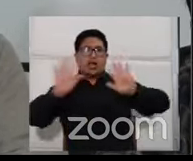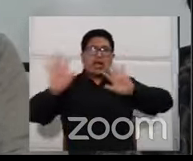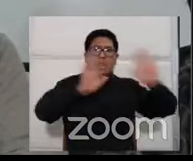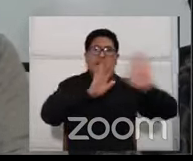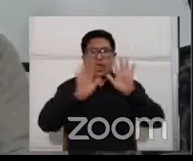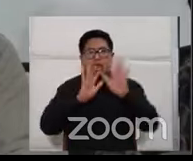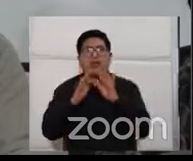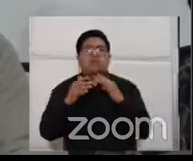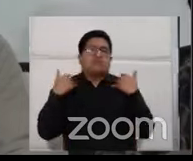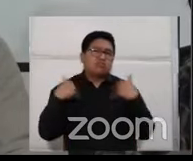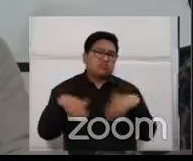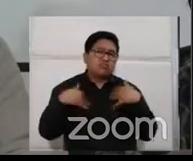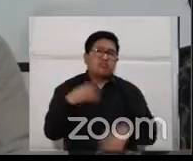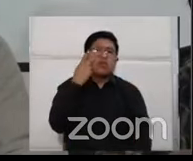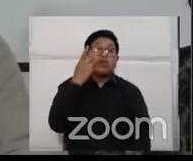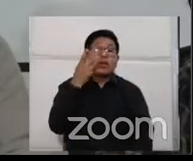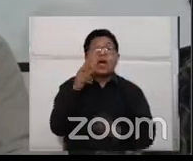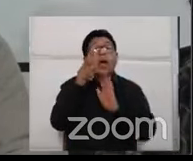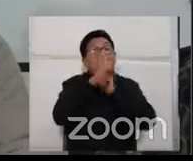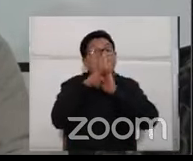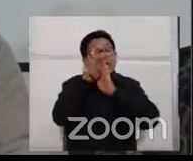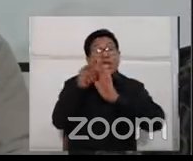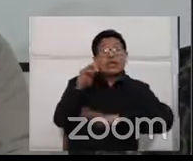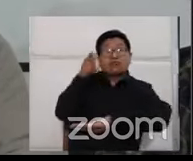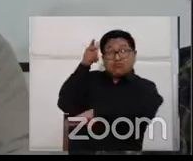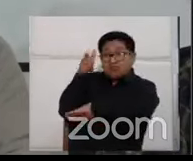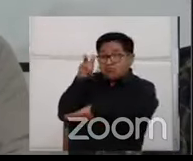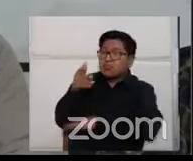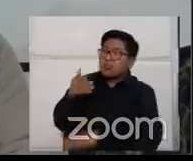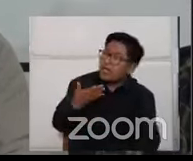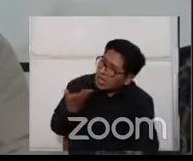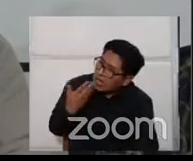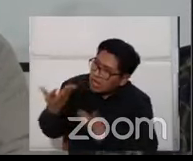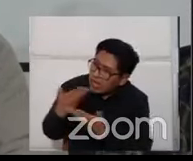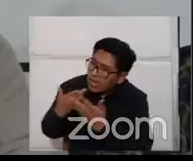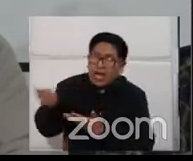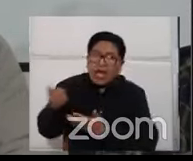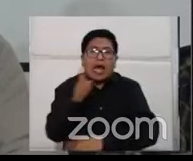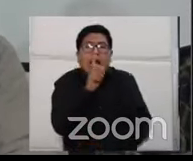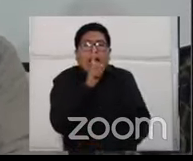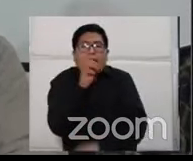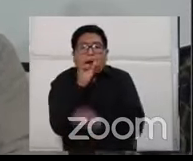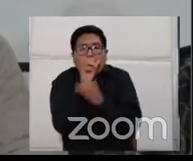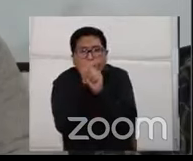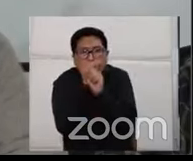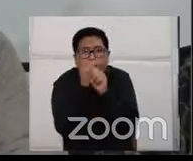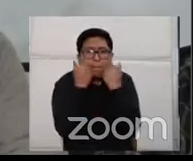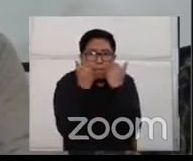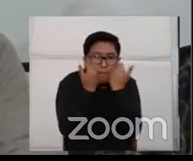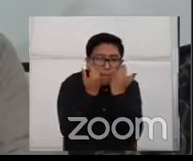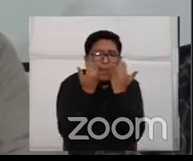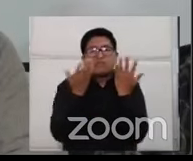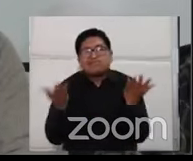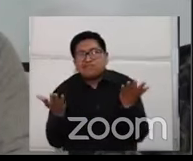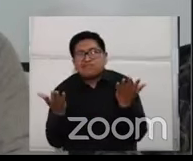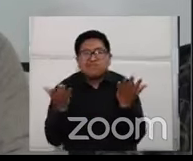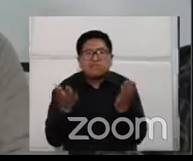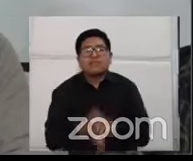lo que ha pasado cuando hicimos el vídeo los jóvenes no querían ayudarnos a grabar el vídeo porque tenían miedo de que les hagamos algo